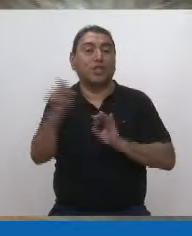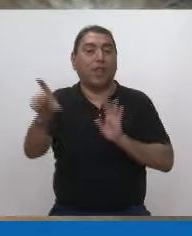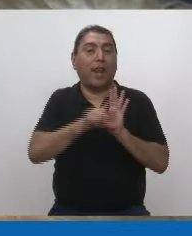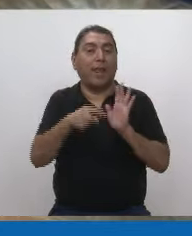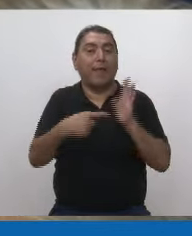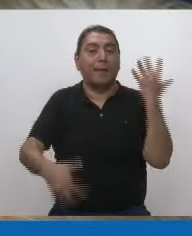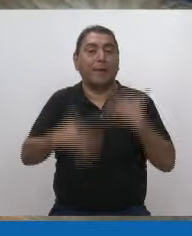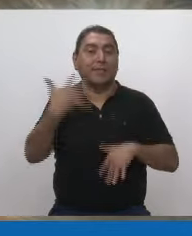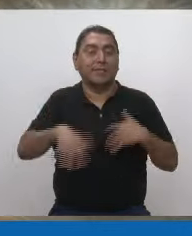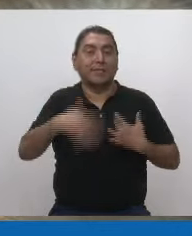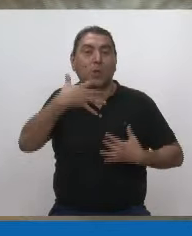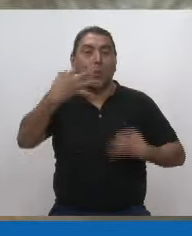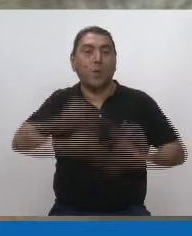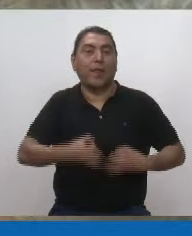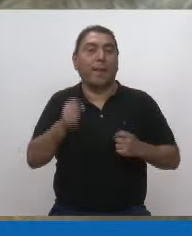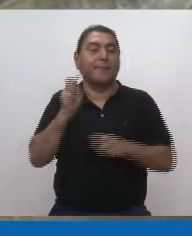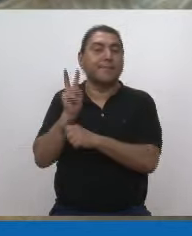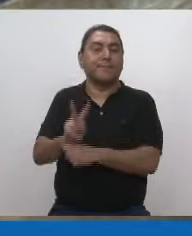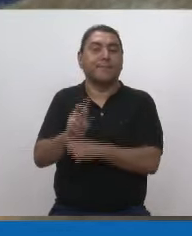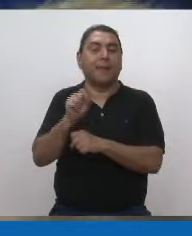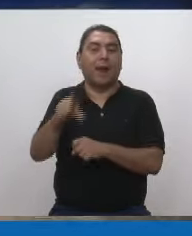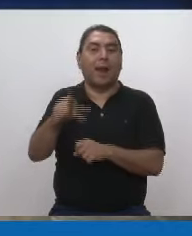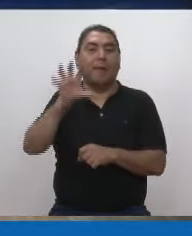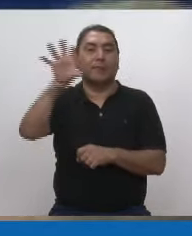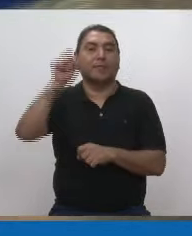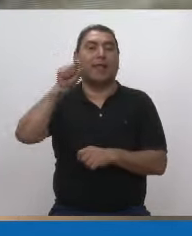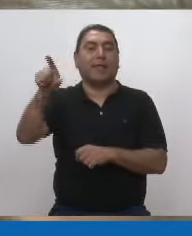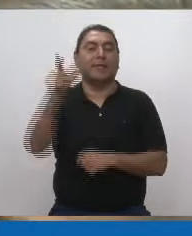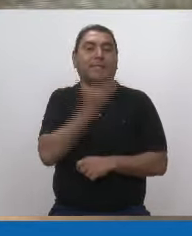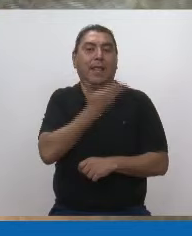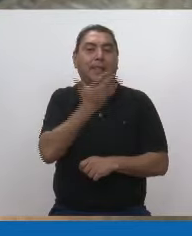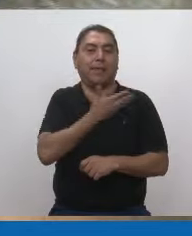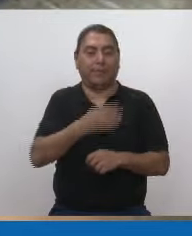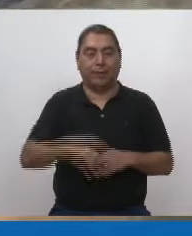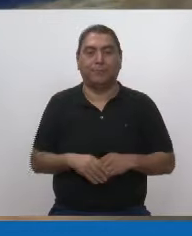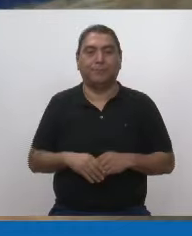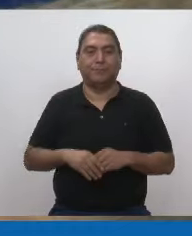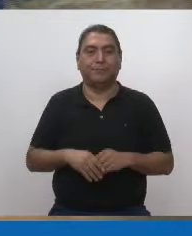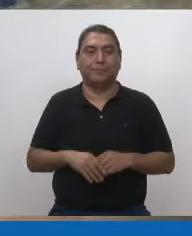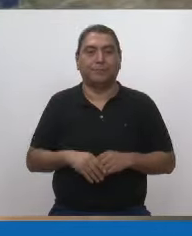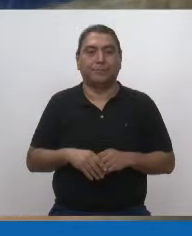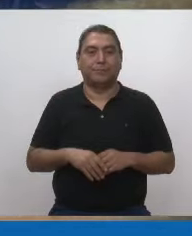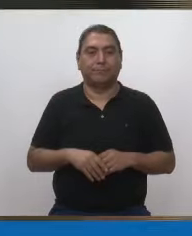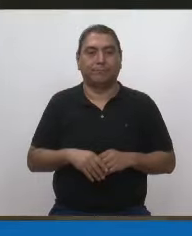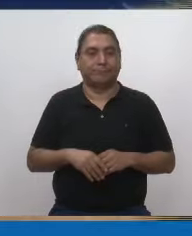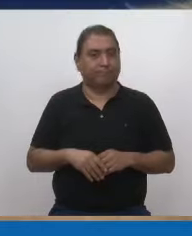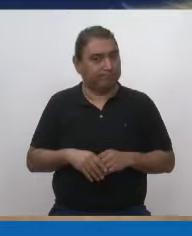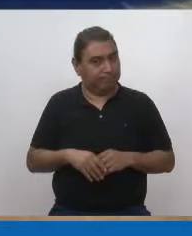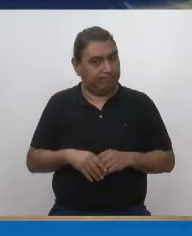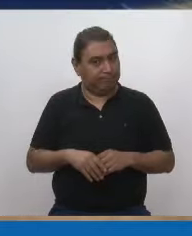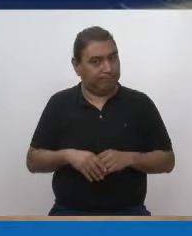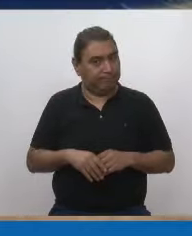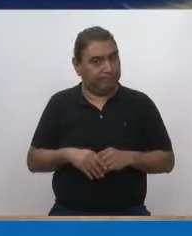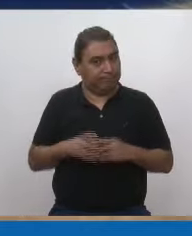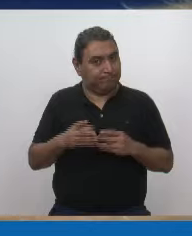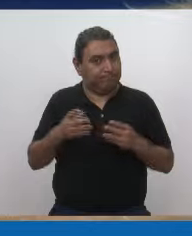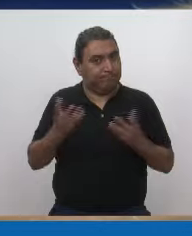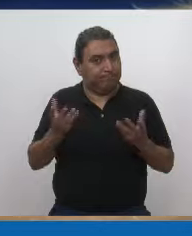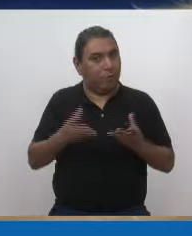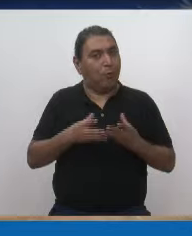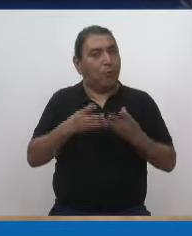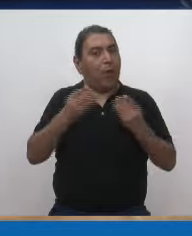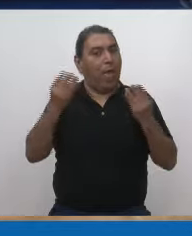en seguridad para la provincia de Santa Fe. ¿Le suena? ¿Cuántas veces lo